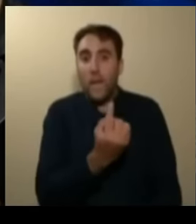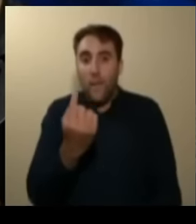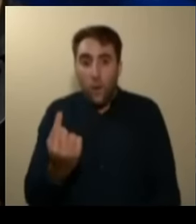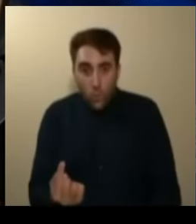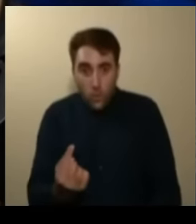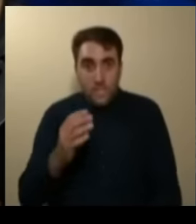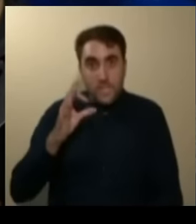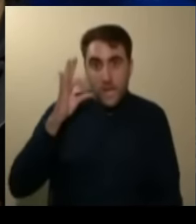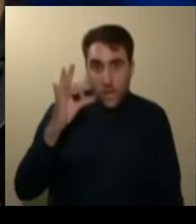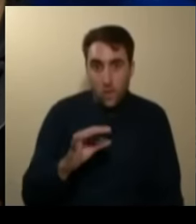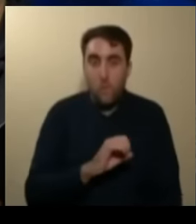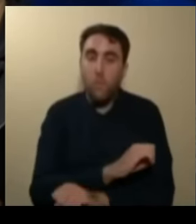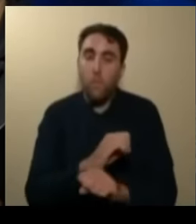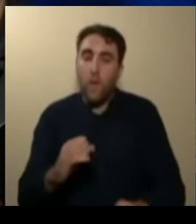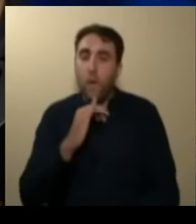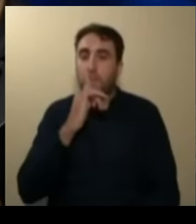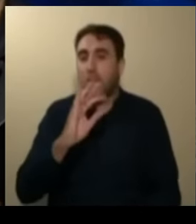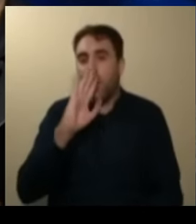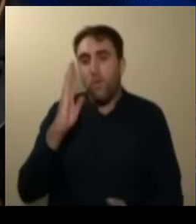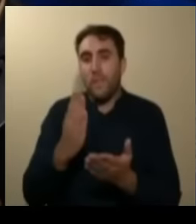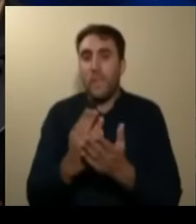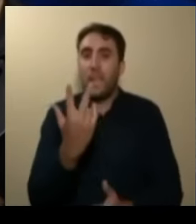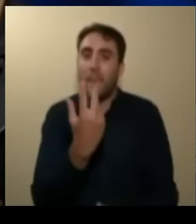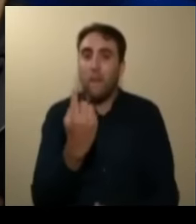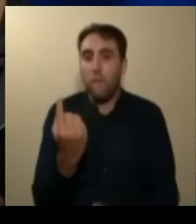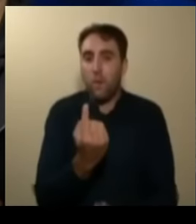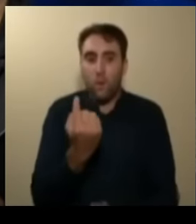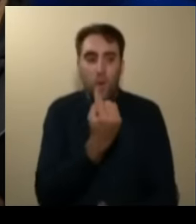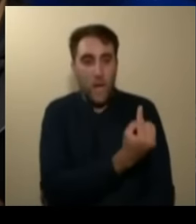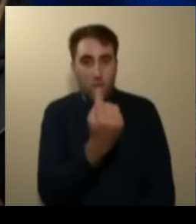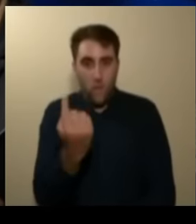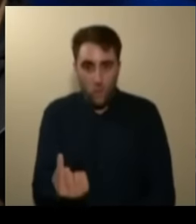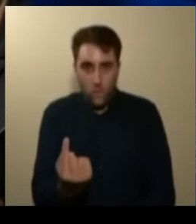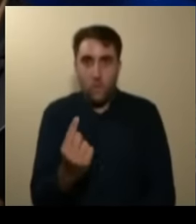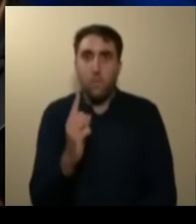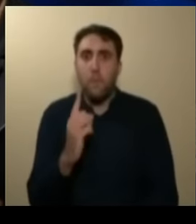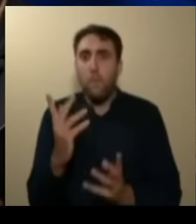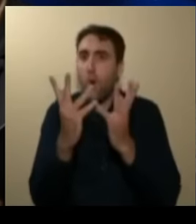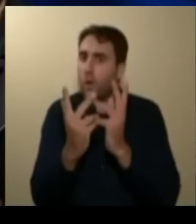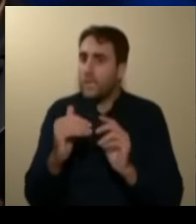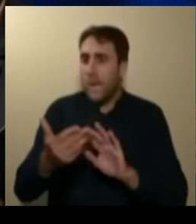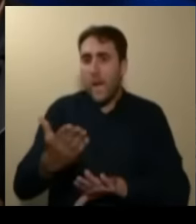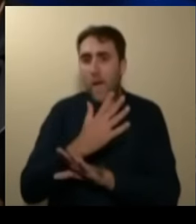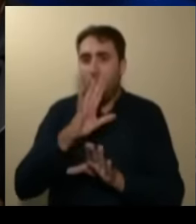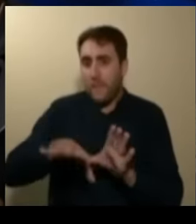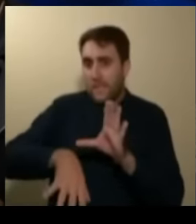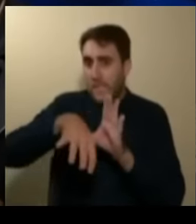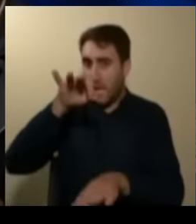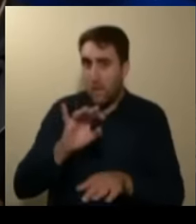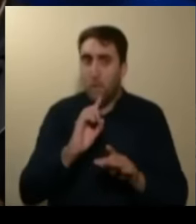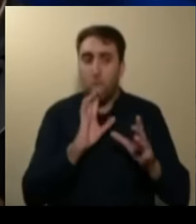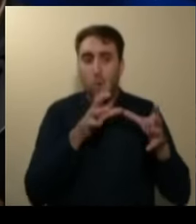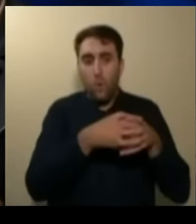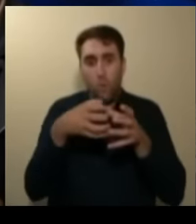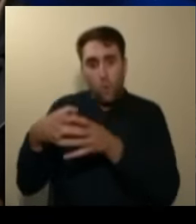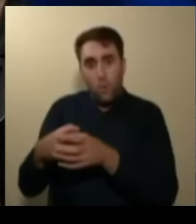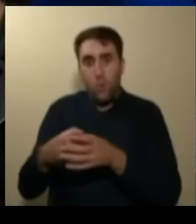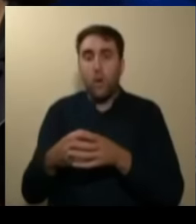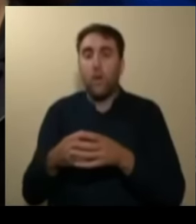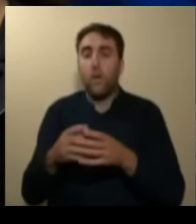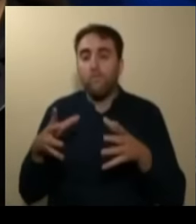la posibilidad de un mensaje final de 3 minutos cada uno, cuyo orden también fue sorteado junto a los comandos de